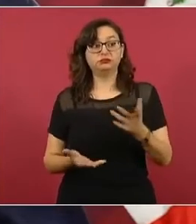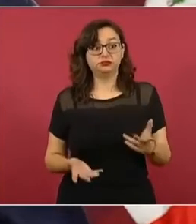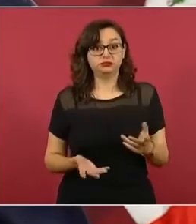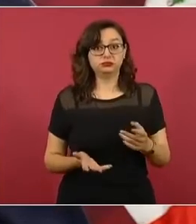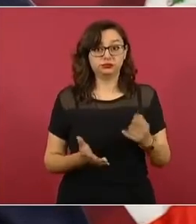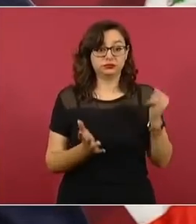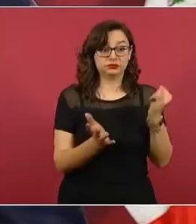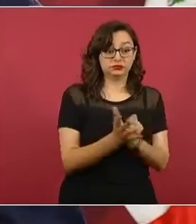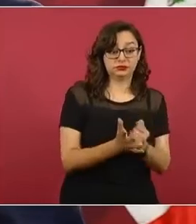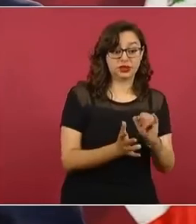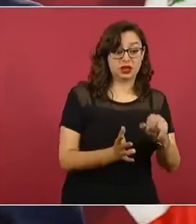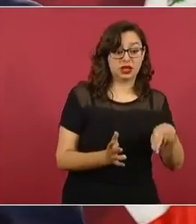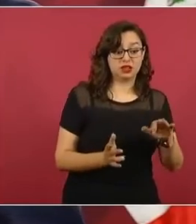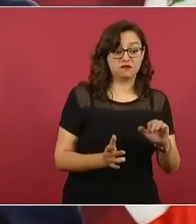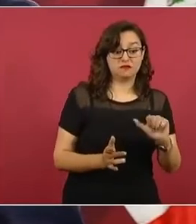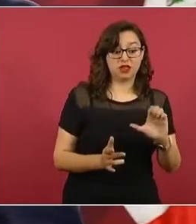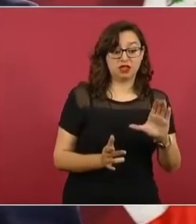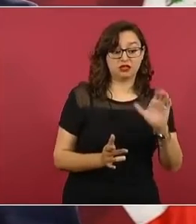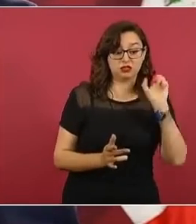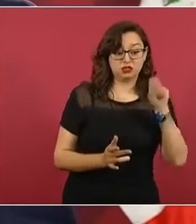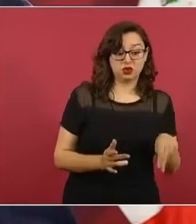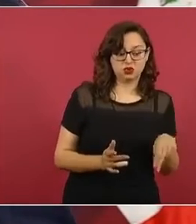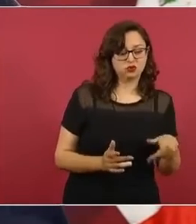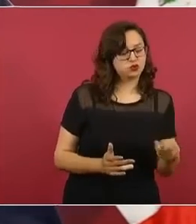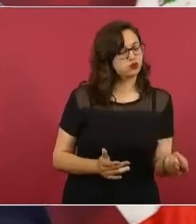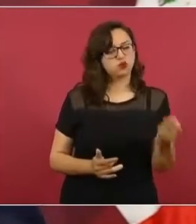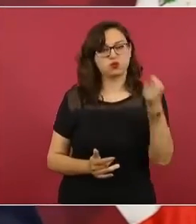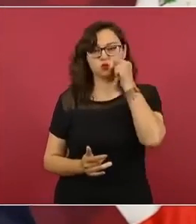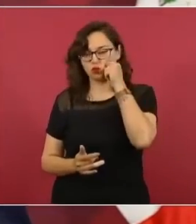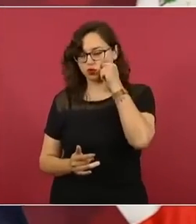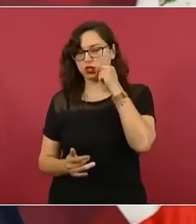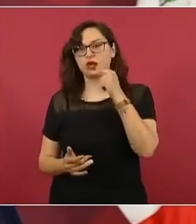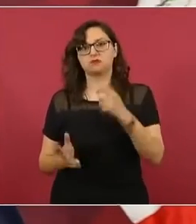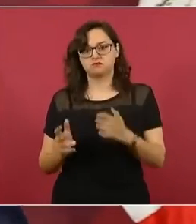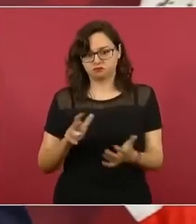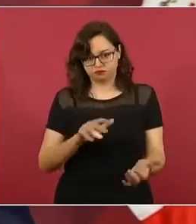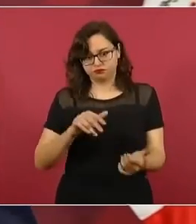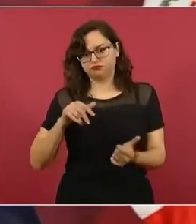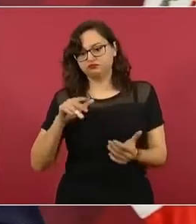inflación. Estaríamos hablando de un incremento